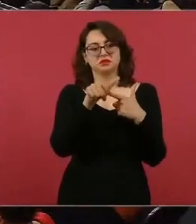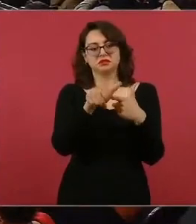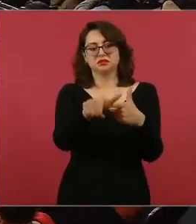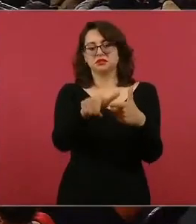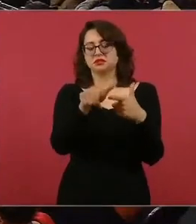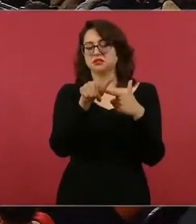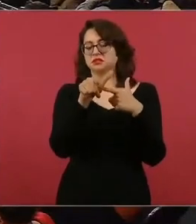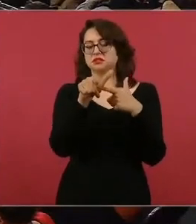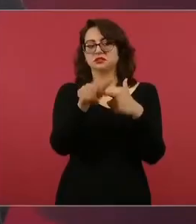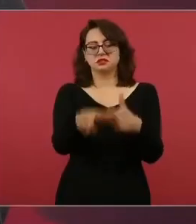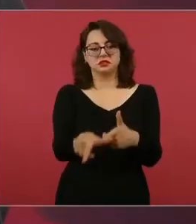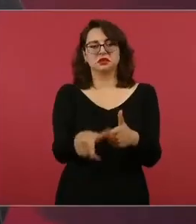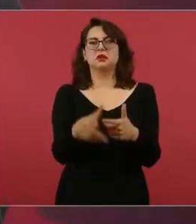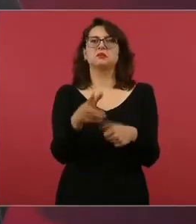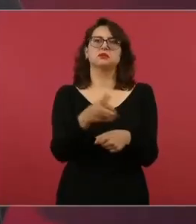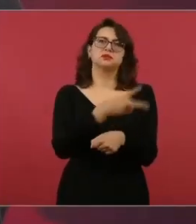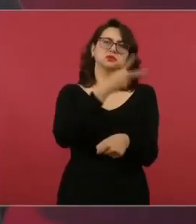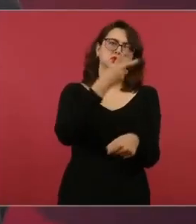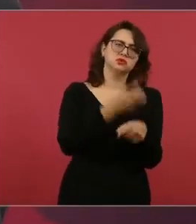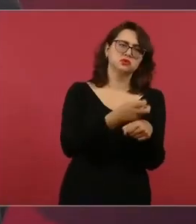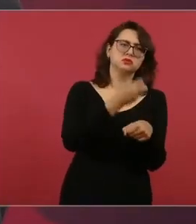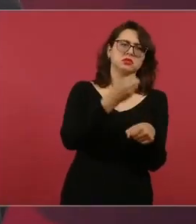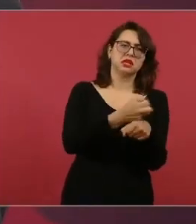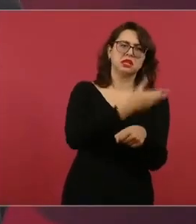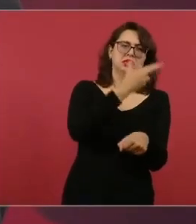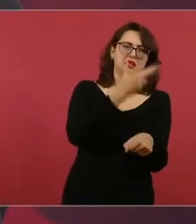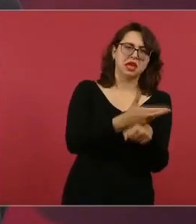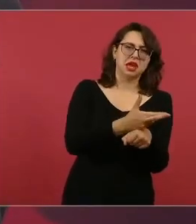subsecretario de Hacienda, director del Seguro Social